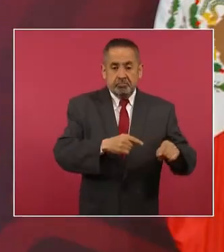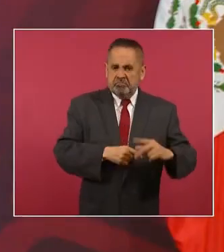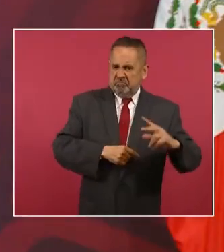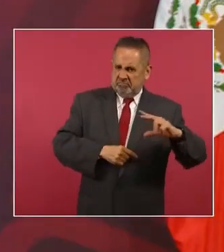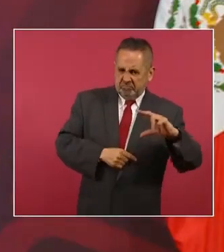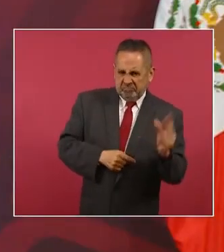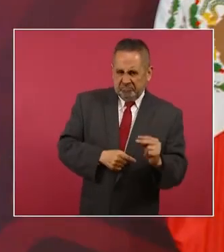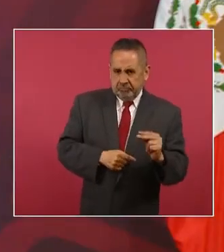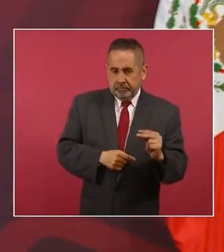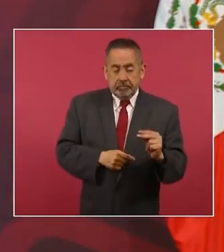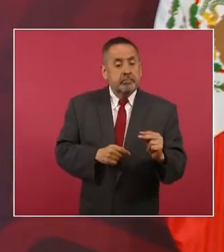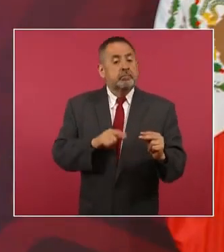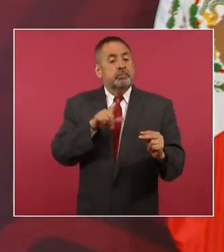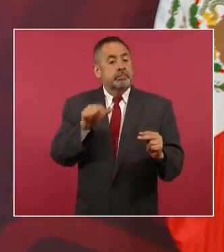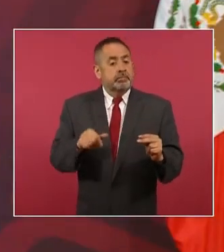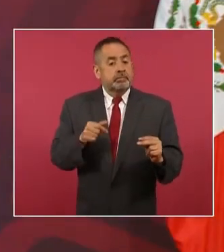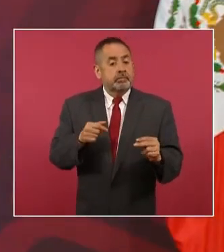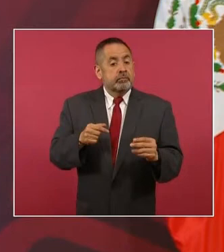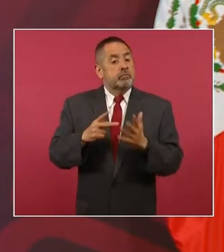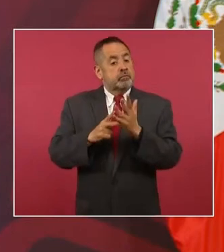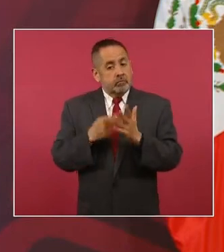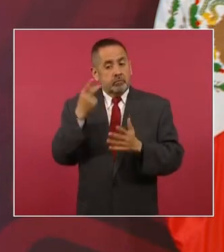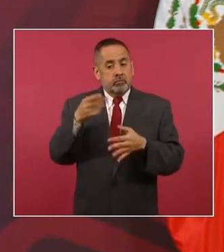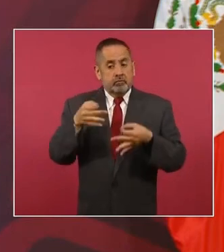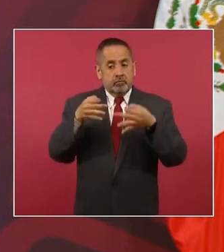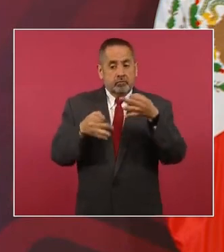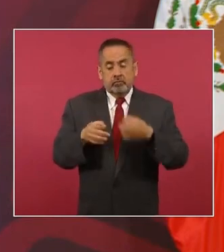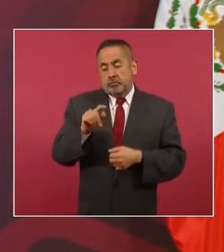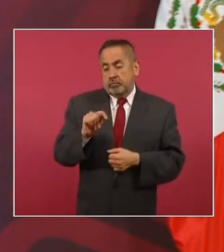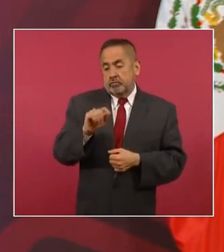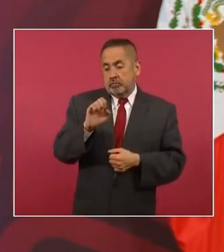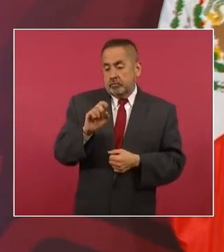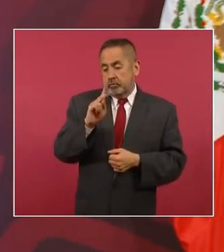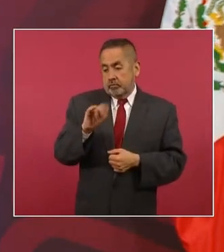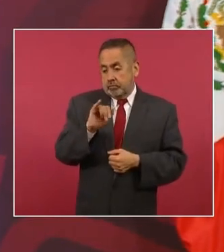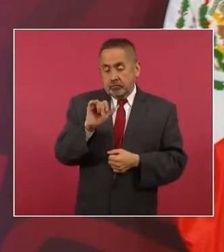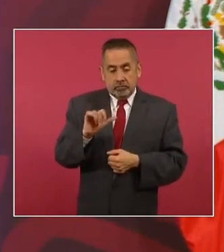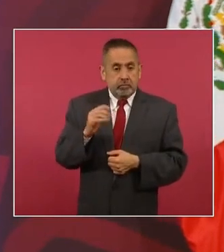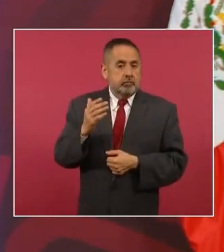en la primera instancia de que era excesiva